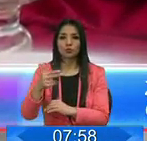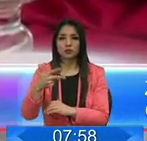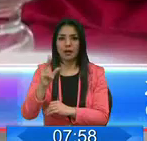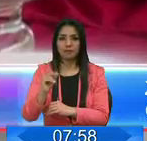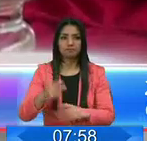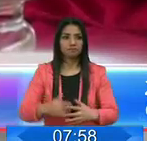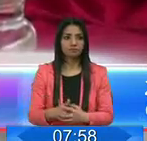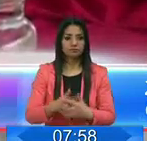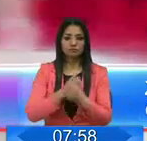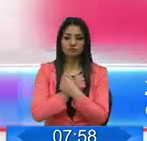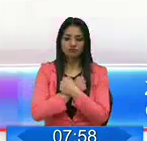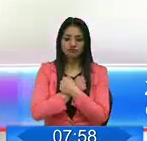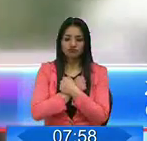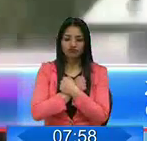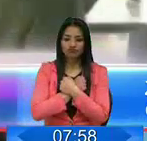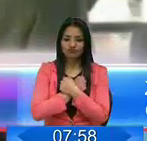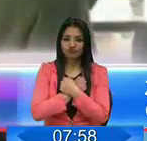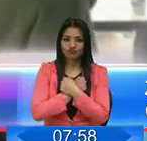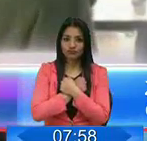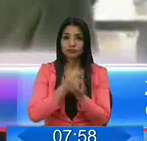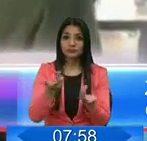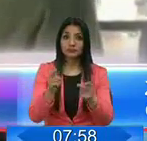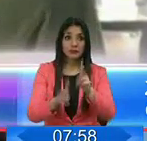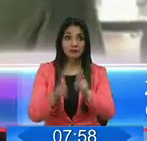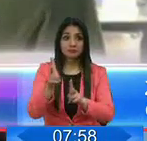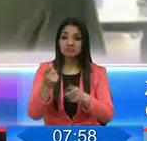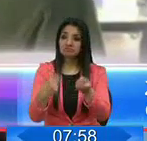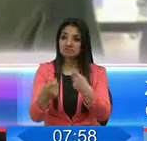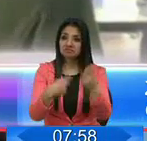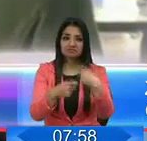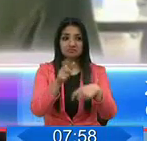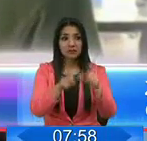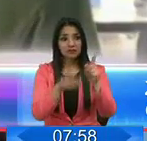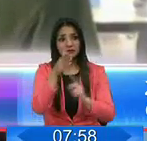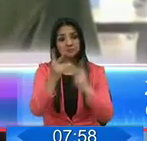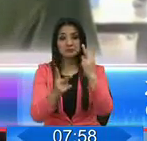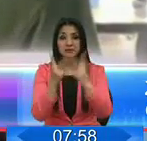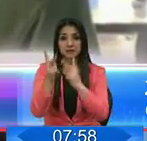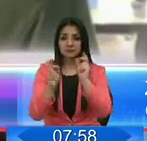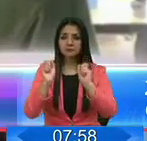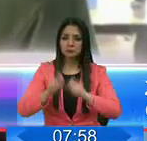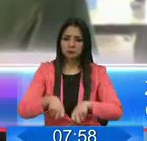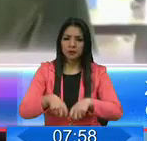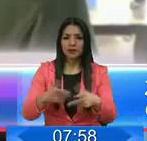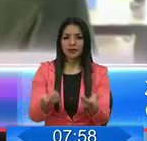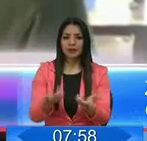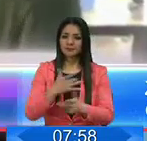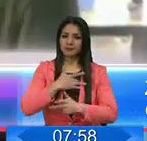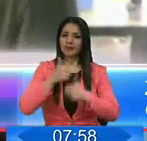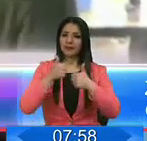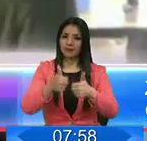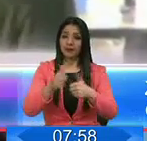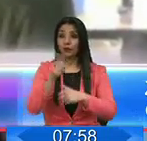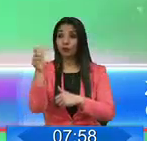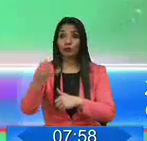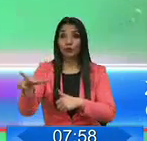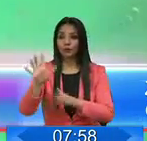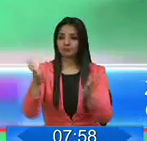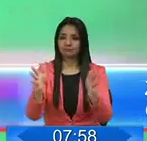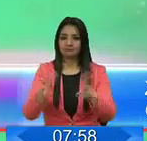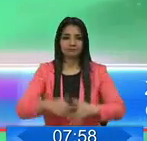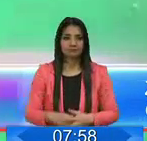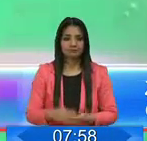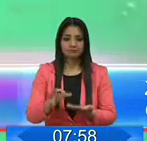cariño y ofrecerle a la ciudadanía, a la gente que nos visita, ese espacio que no lo van a encontrar en ningún otro lugar. En el